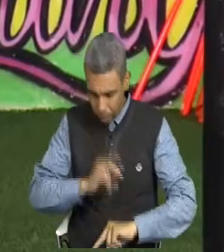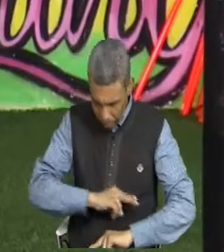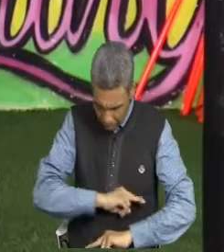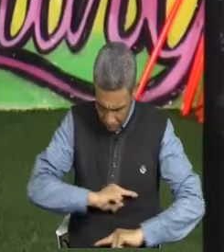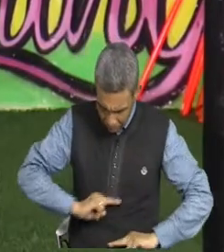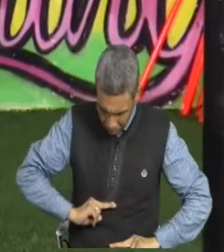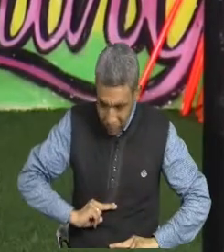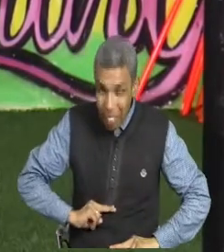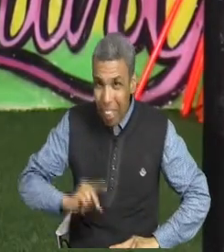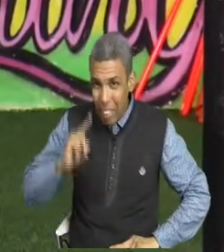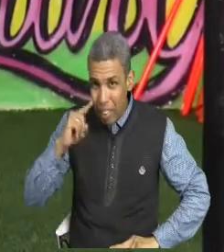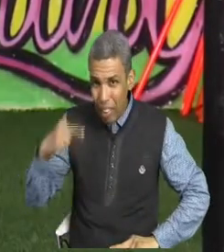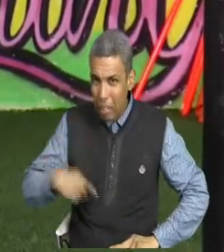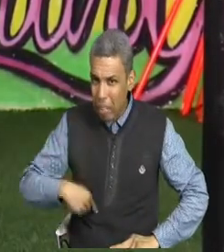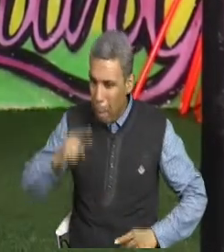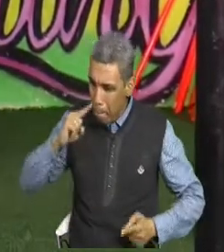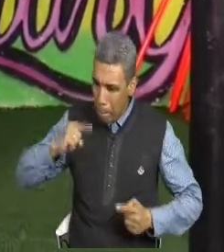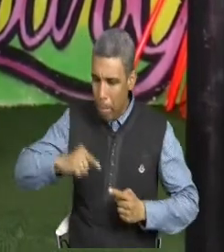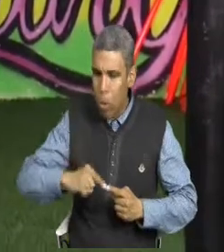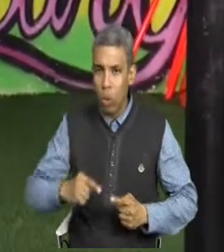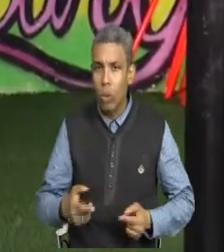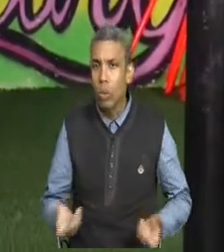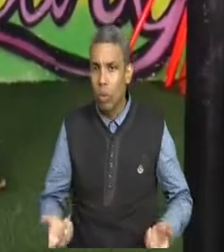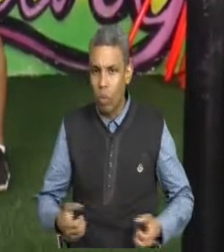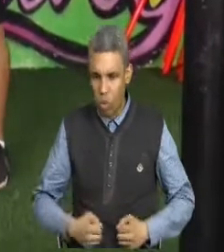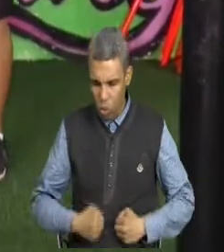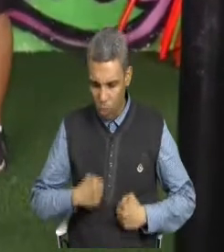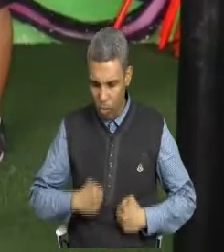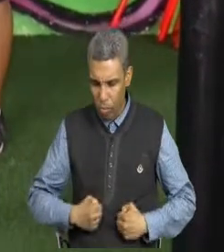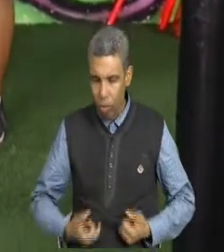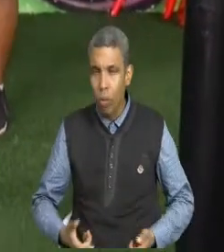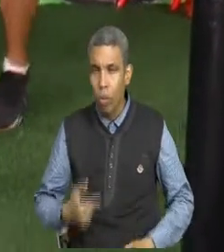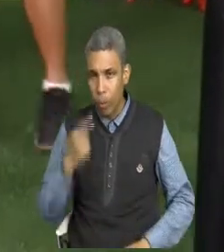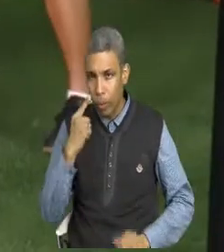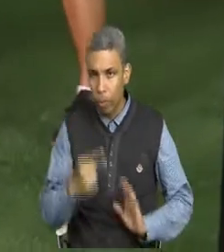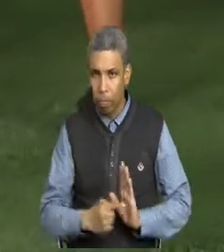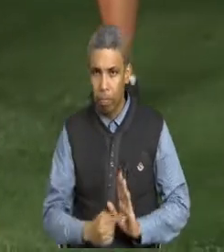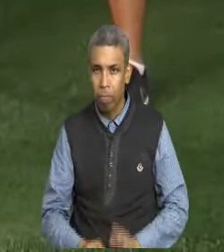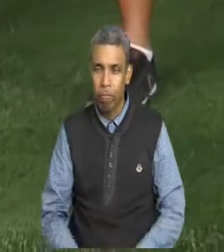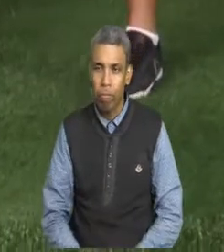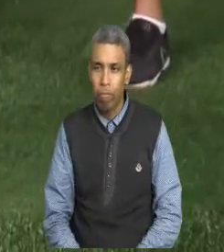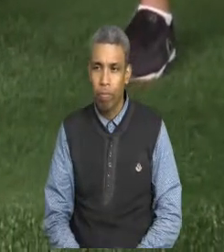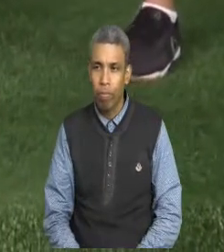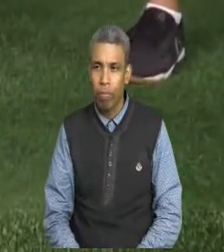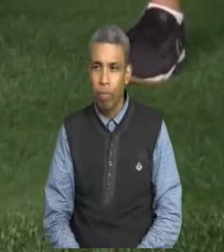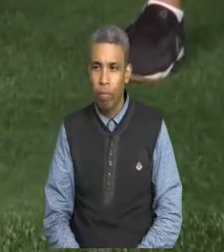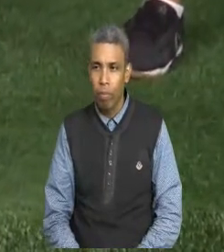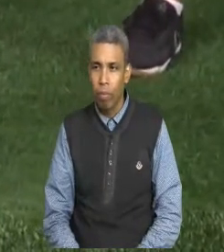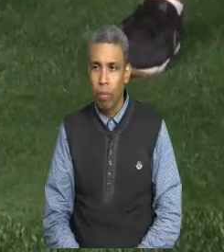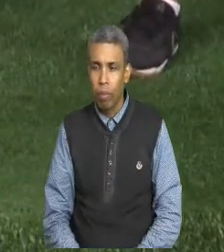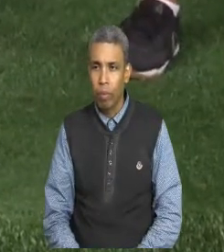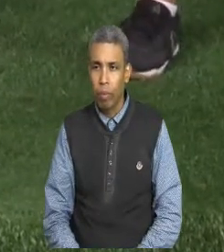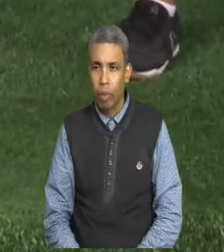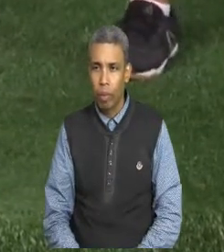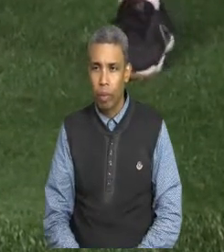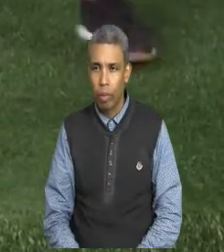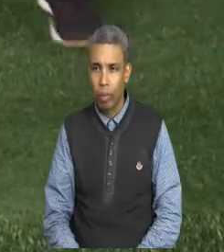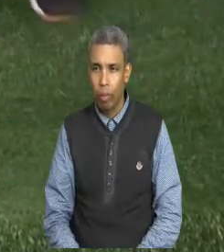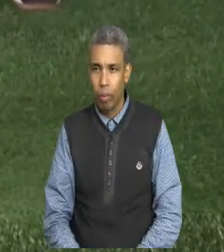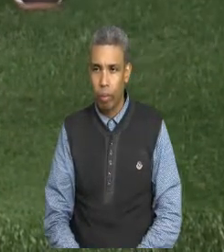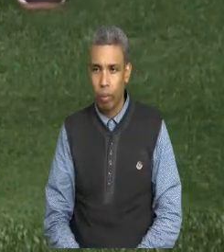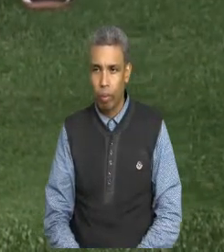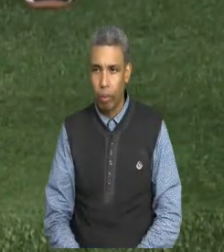climber. Entonces nos vamos a ubicar en plancha, las manos debajo de los hombros, y vamos a llevar las rodillas hacia adelante, una y una. Lo